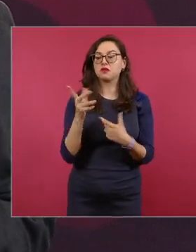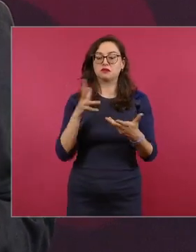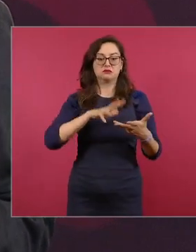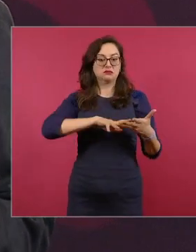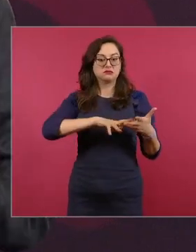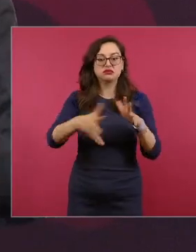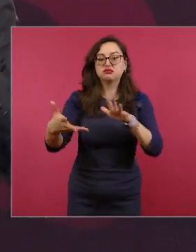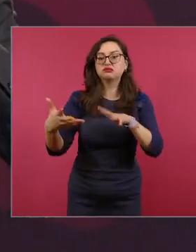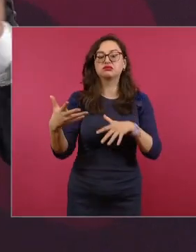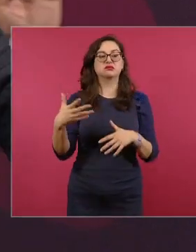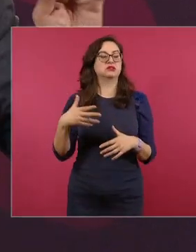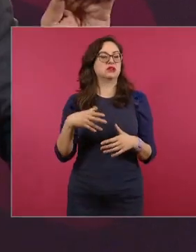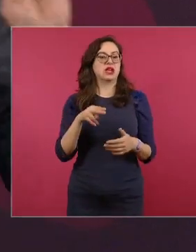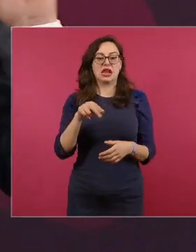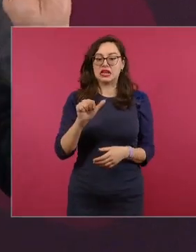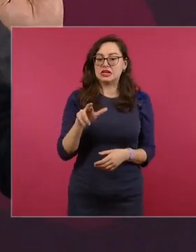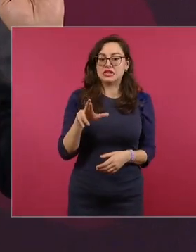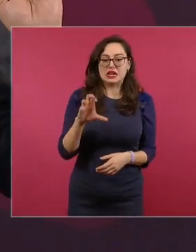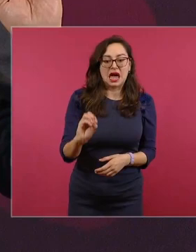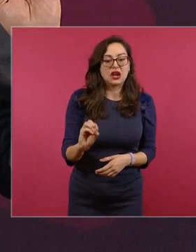narcotráfico. Es lo mismo.